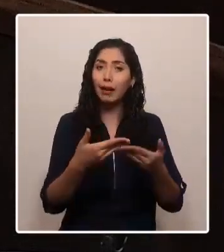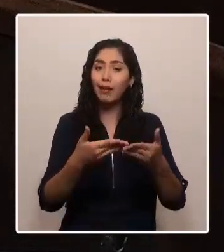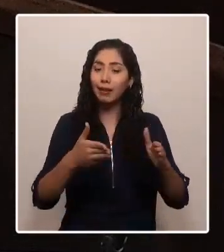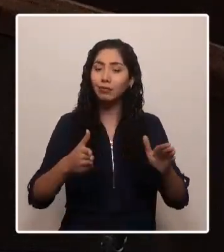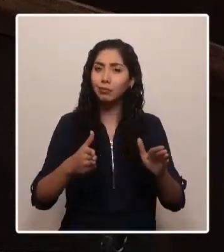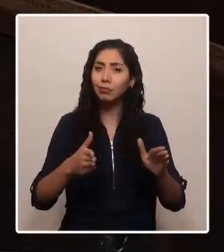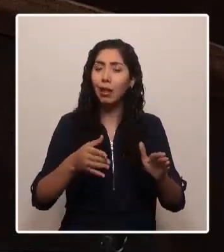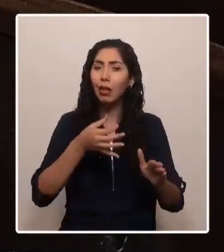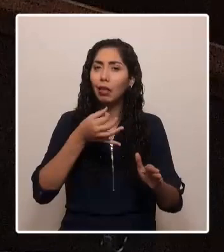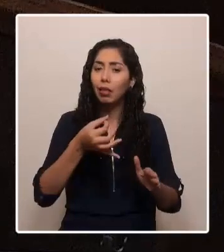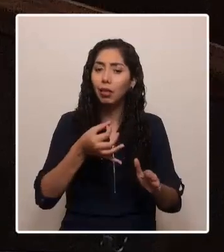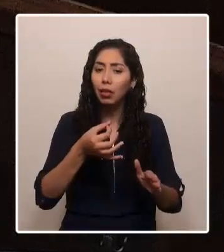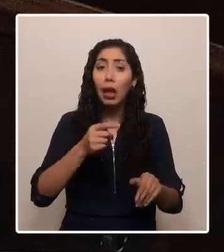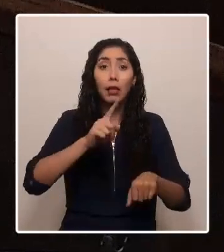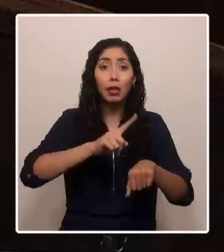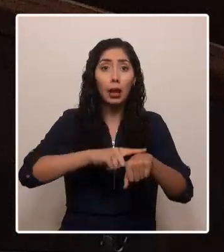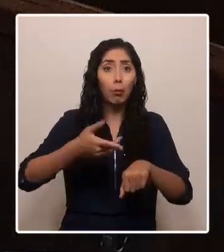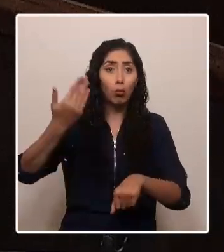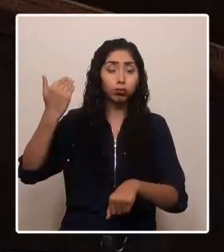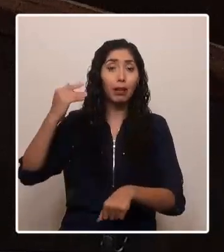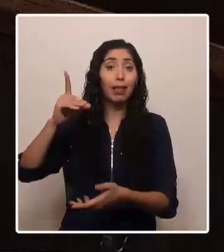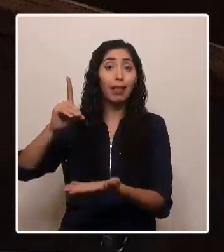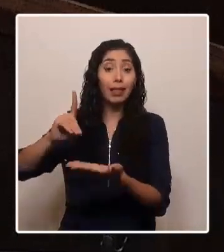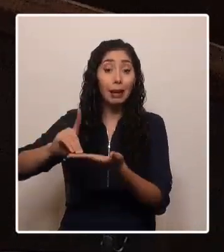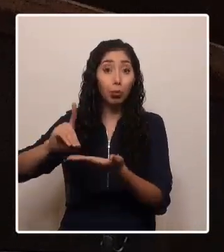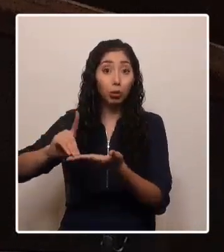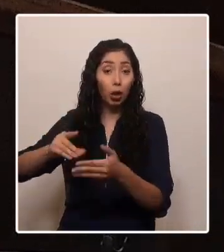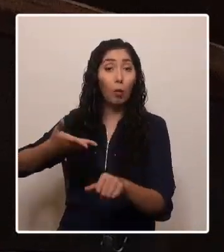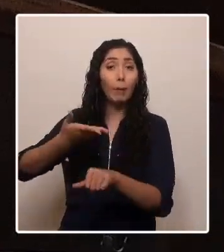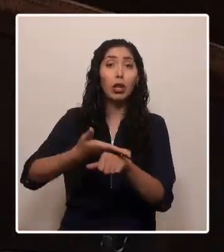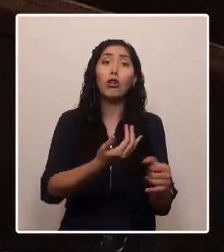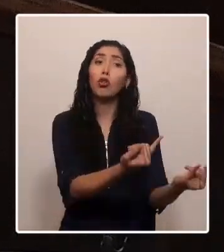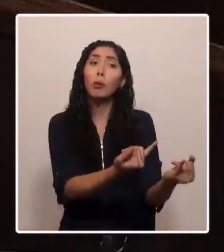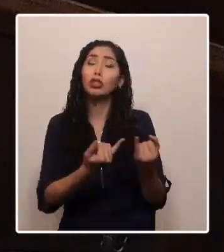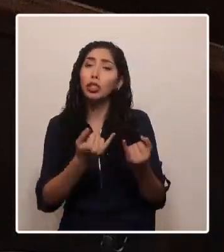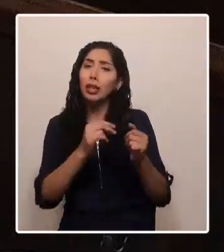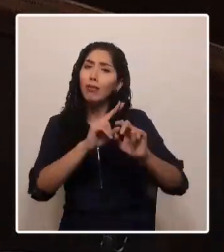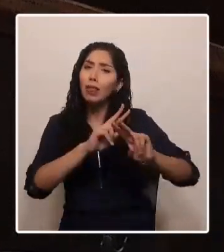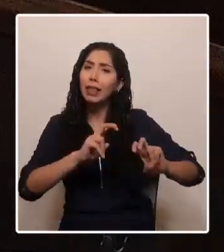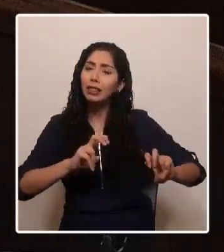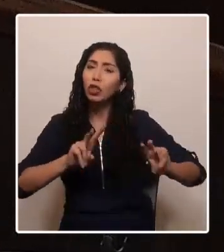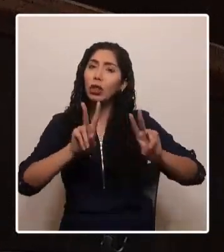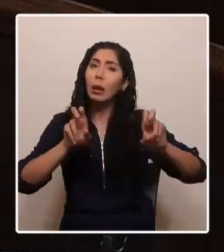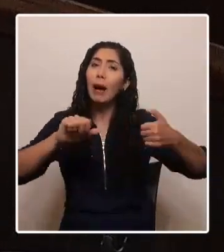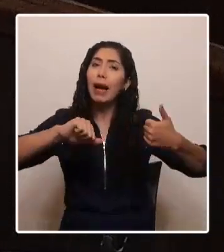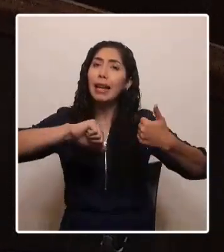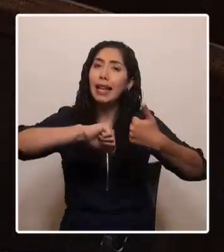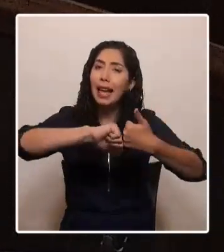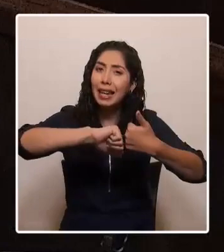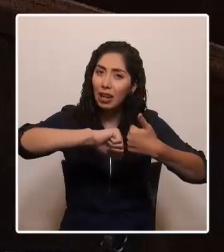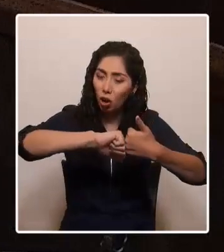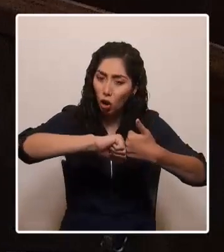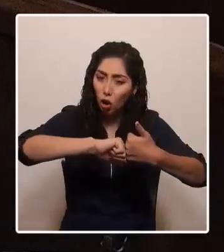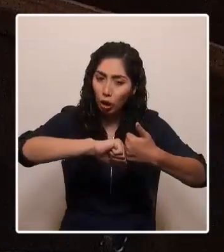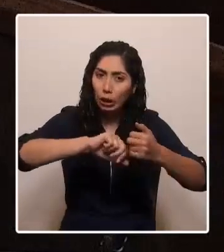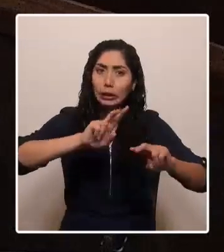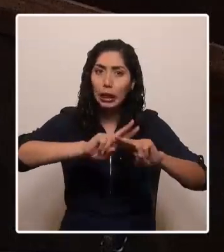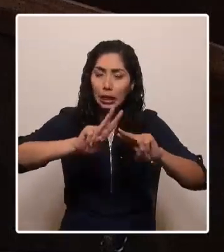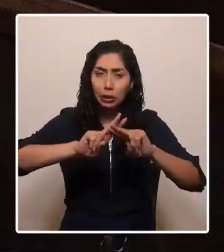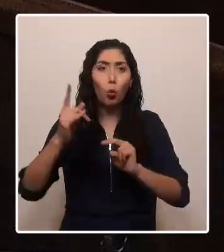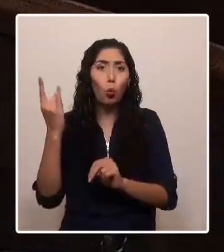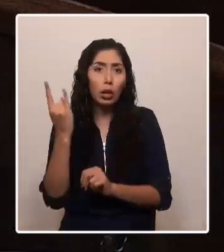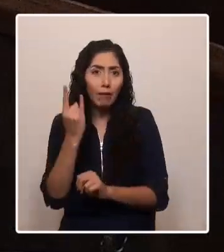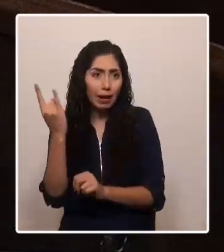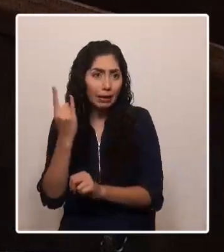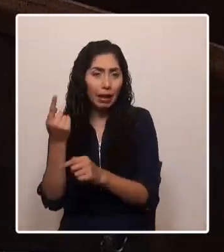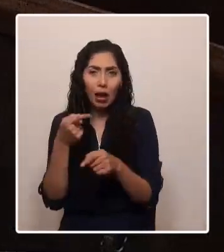atrás, diputados solicitaron antecedentes sensibles sobre la investigación en temas de género que se realizaban en universidades. Esto es inaceptable y